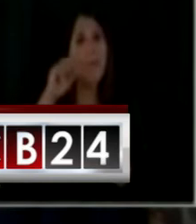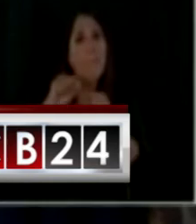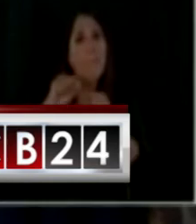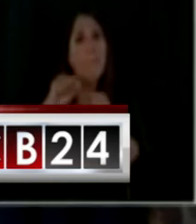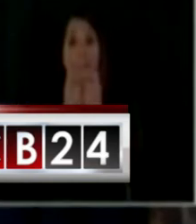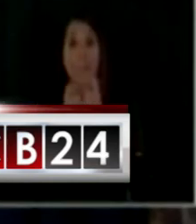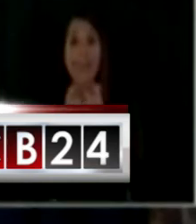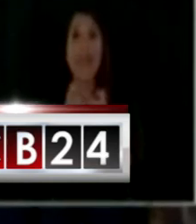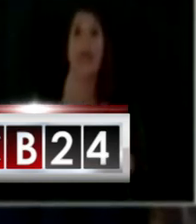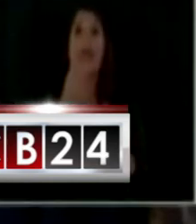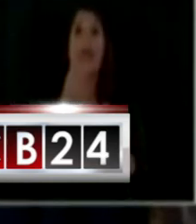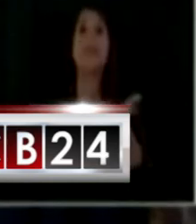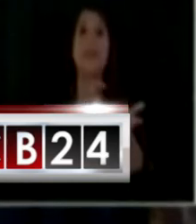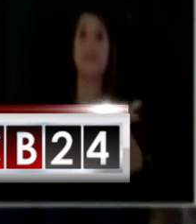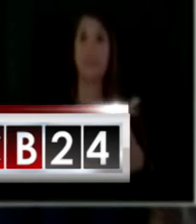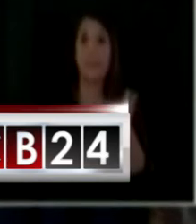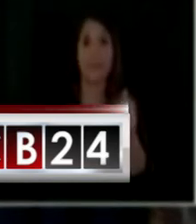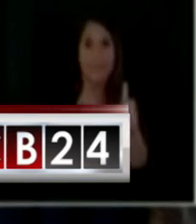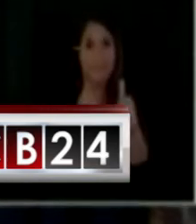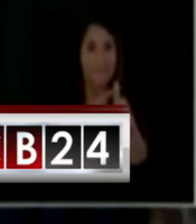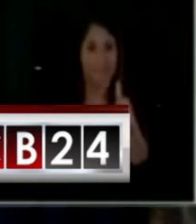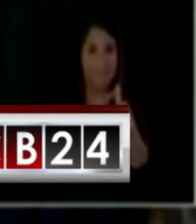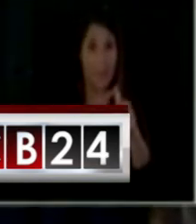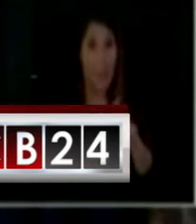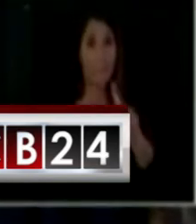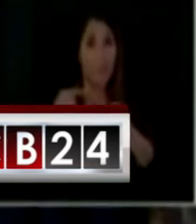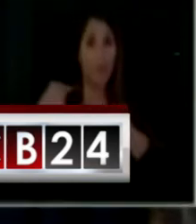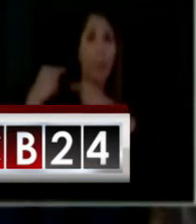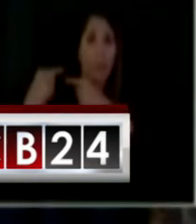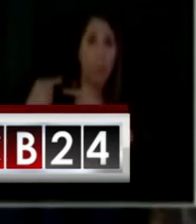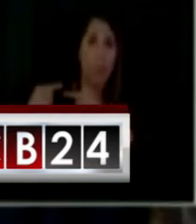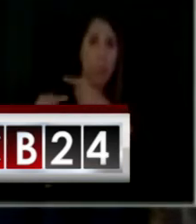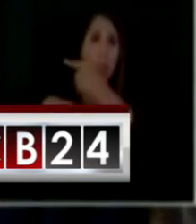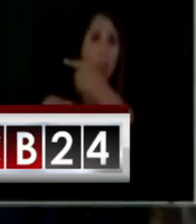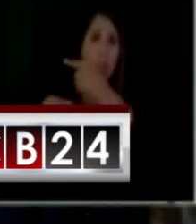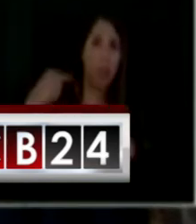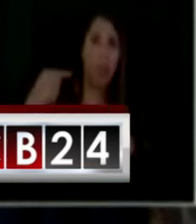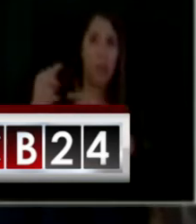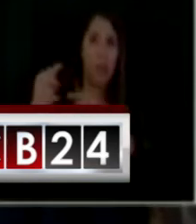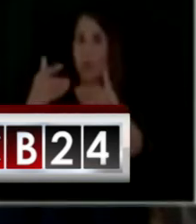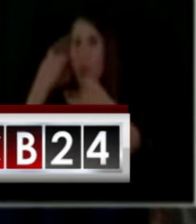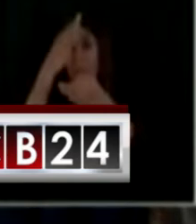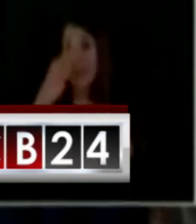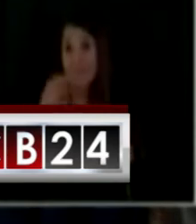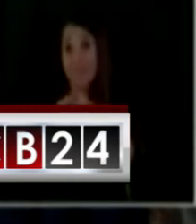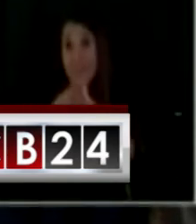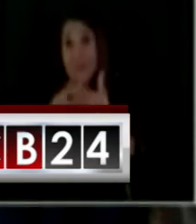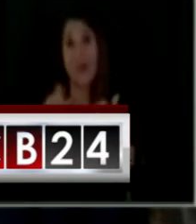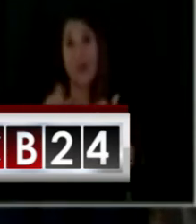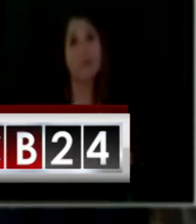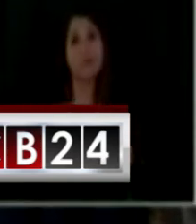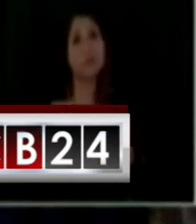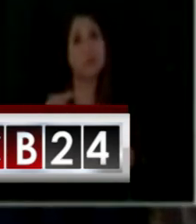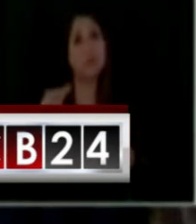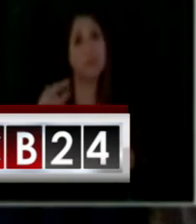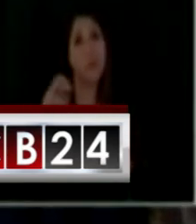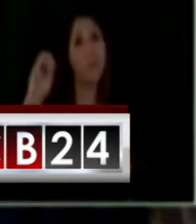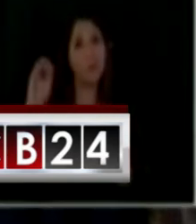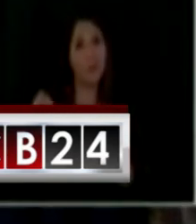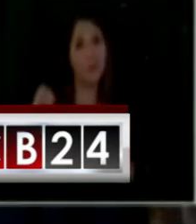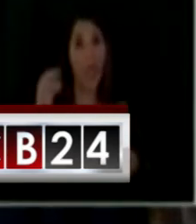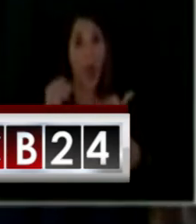déficit primario. Sin embargo, los años han pasado y la ausencia de decisiones ha pasado la factura. El proyecto de